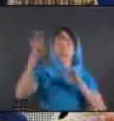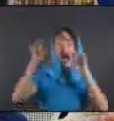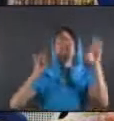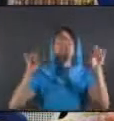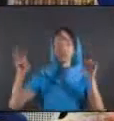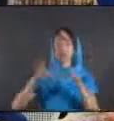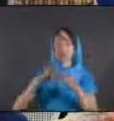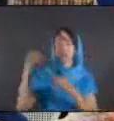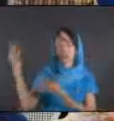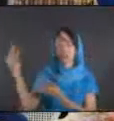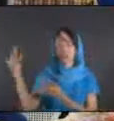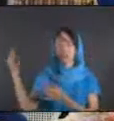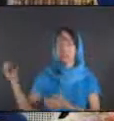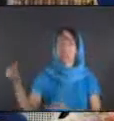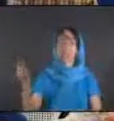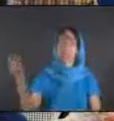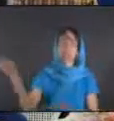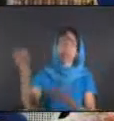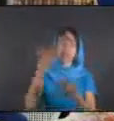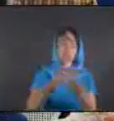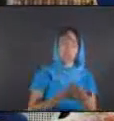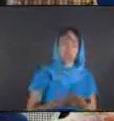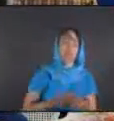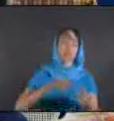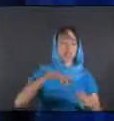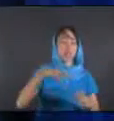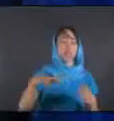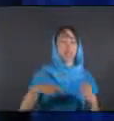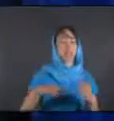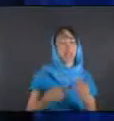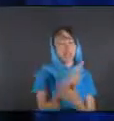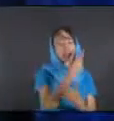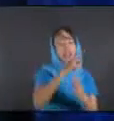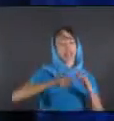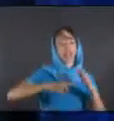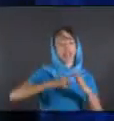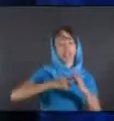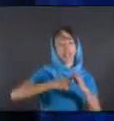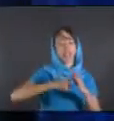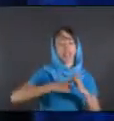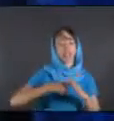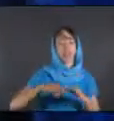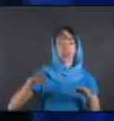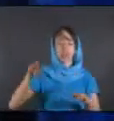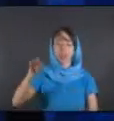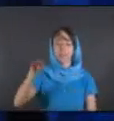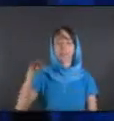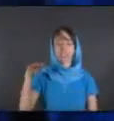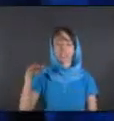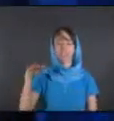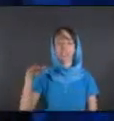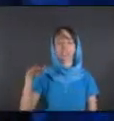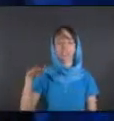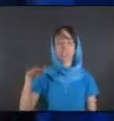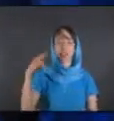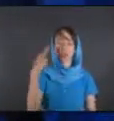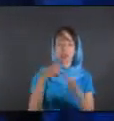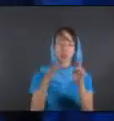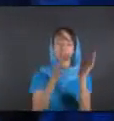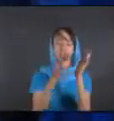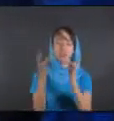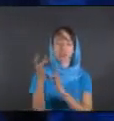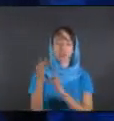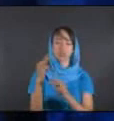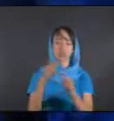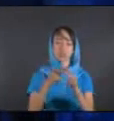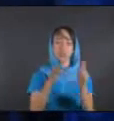sabemos que somos trasladados al día primero y dimensionalmente a cada una de